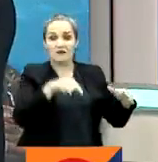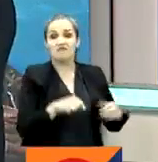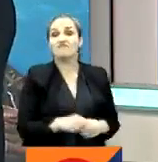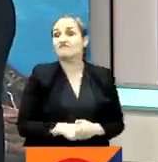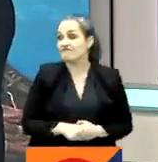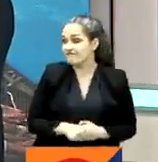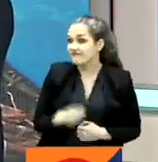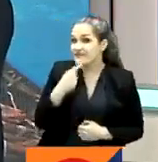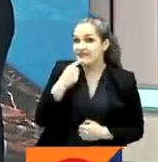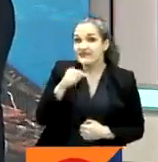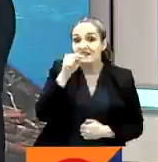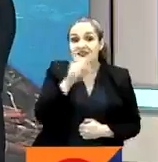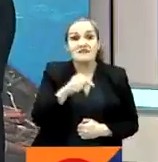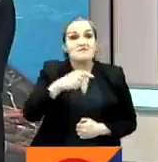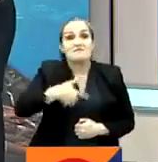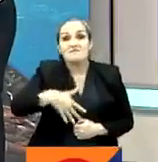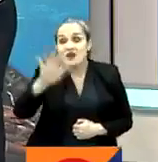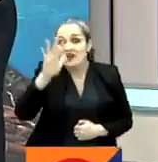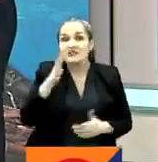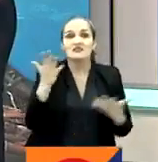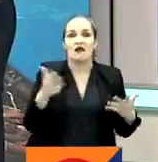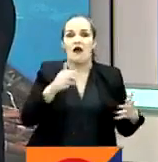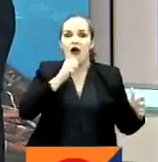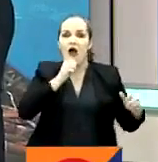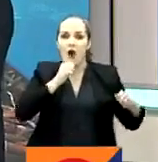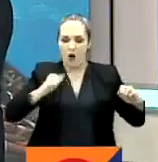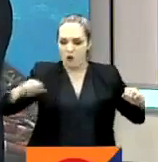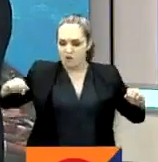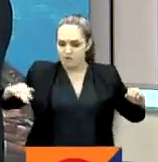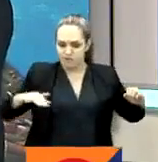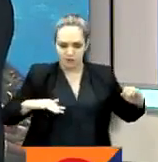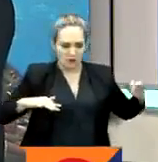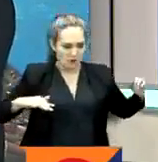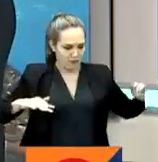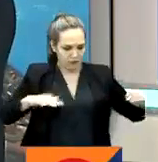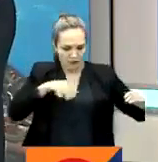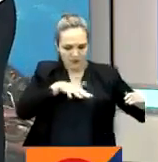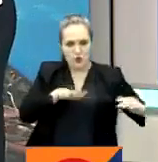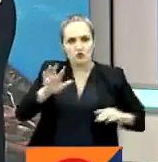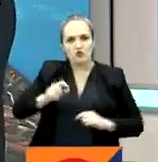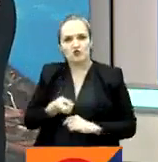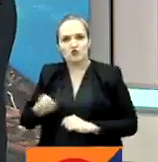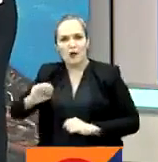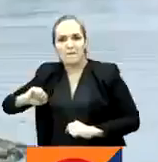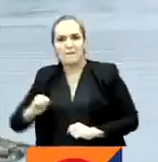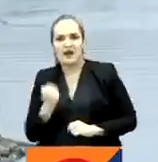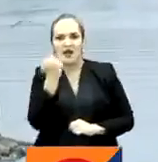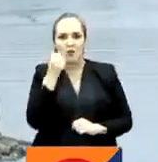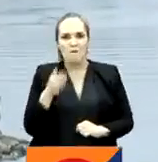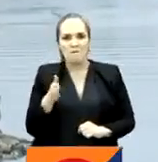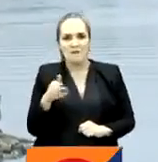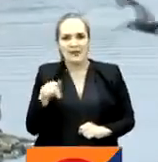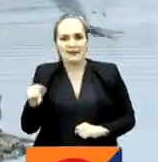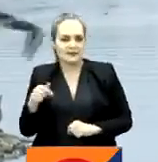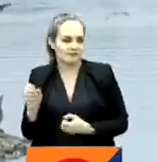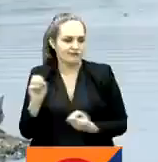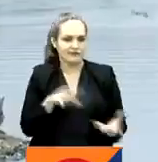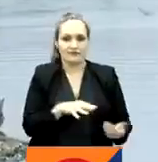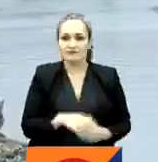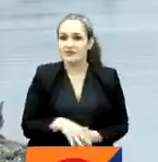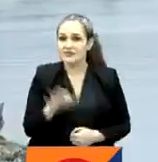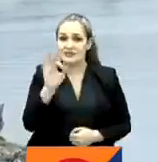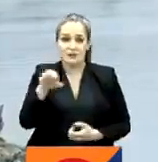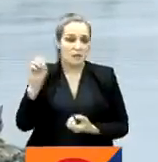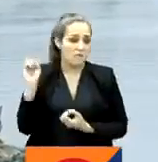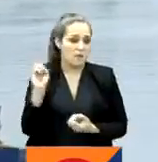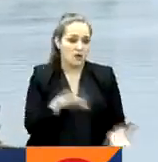lugar se ha convertido en el gran receptor de las aguas residuales generadas en el mercado de Basurto. Todos los desperdicios lo tiran aquí,